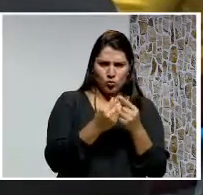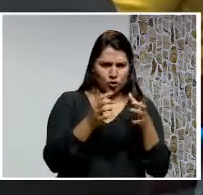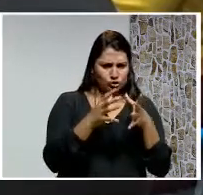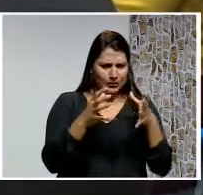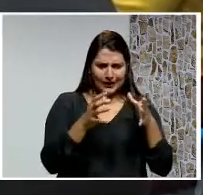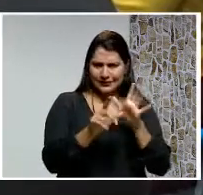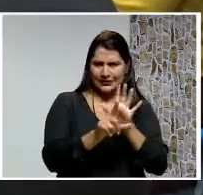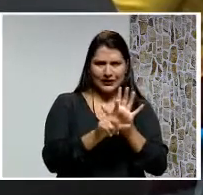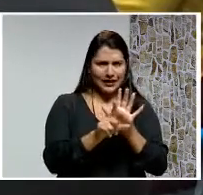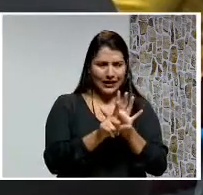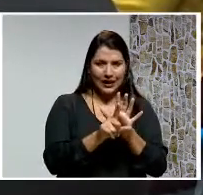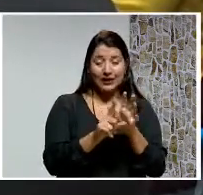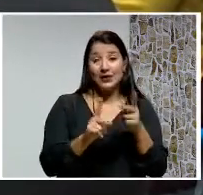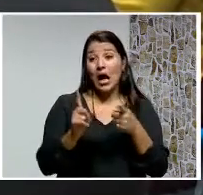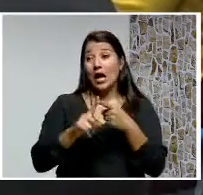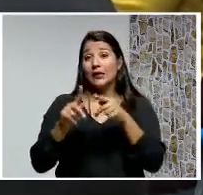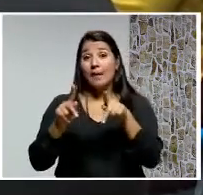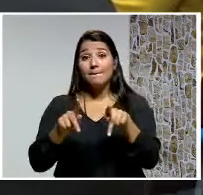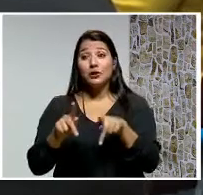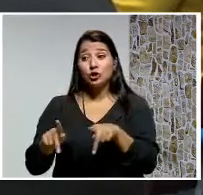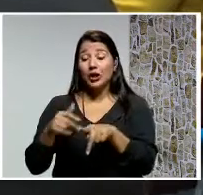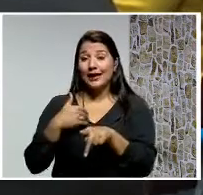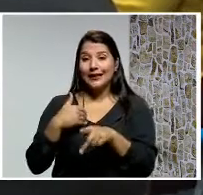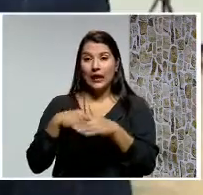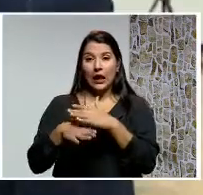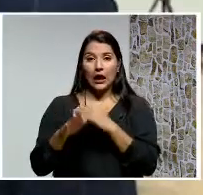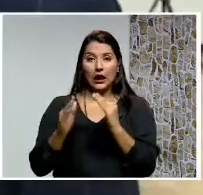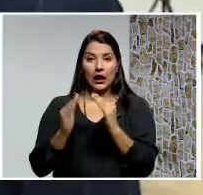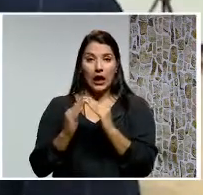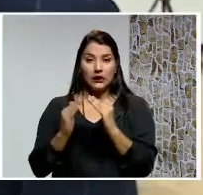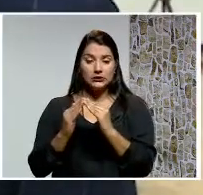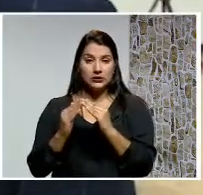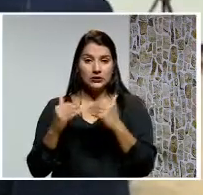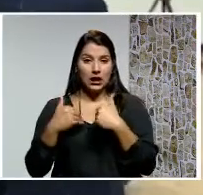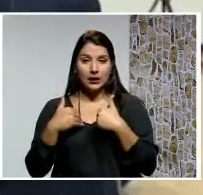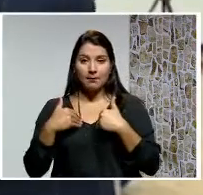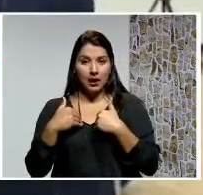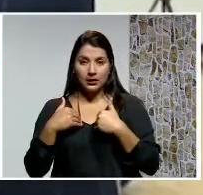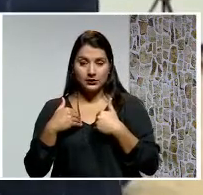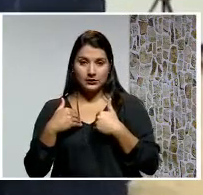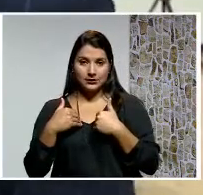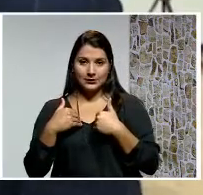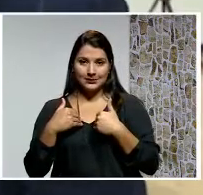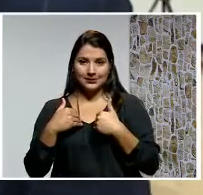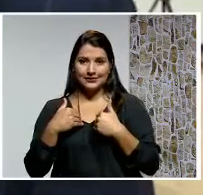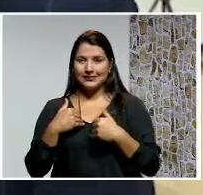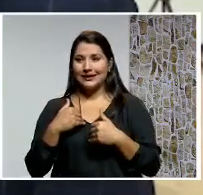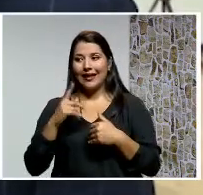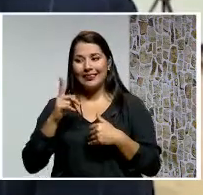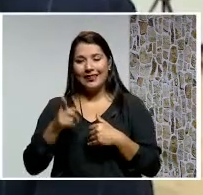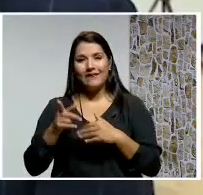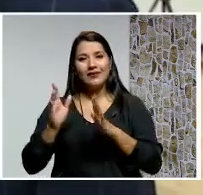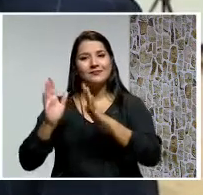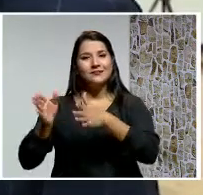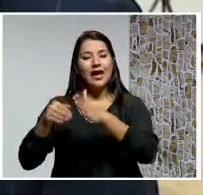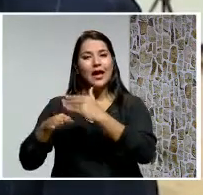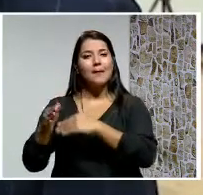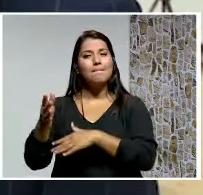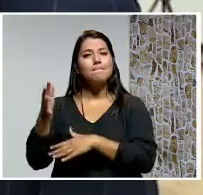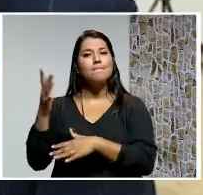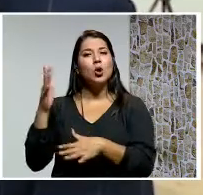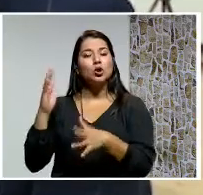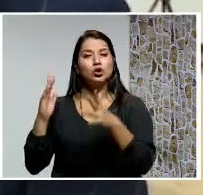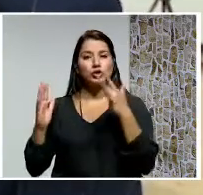personas que tienen en sus casas especies silvestres. Pero siempre es importante que las personas y la población